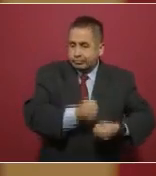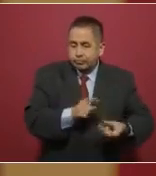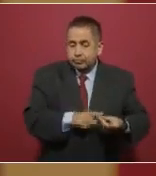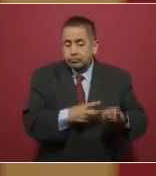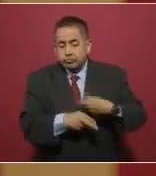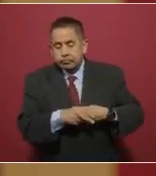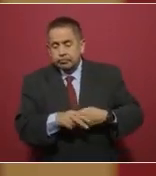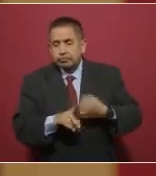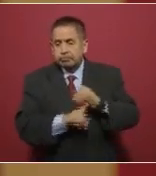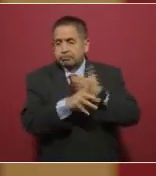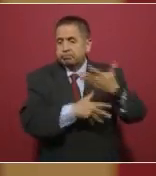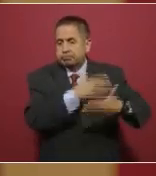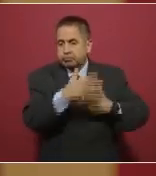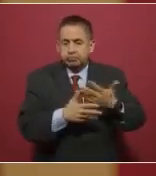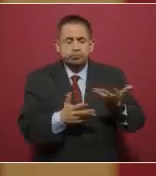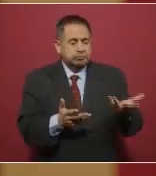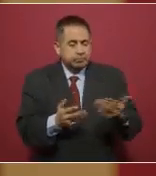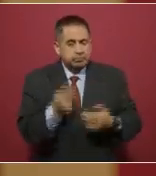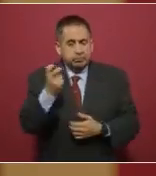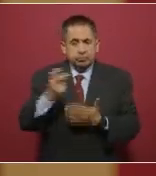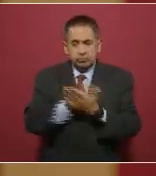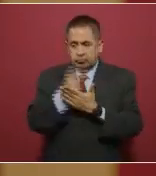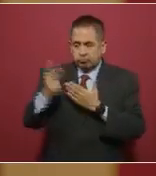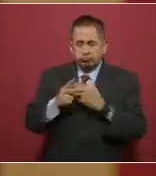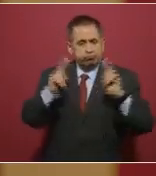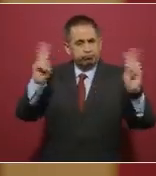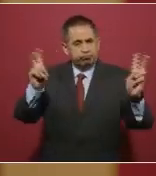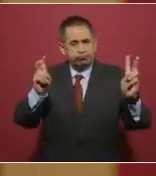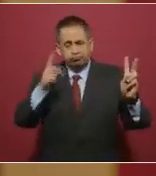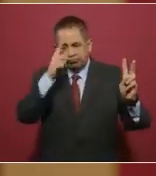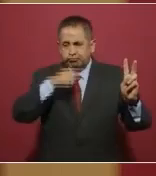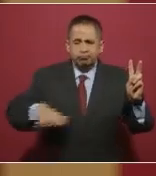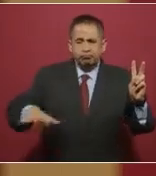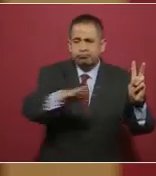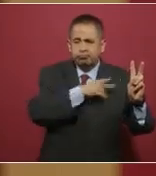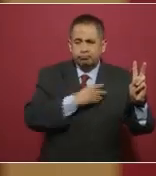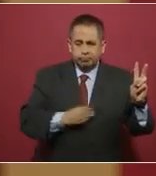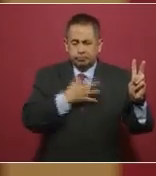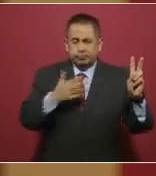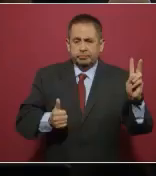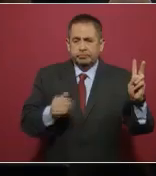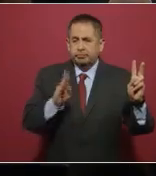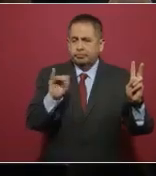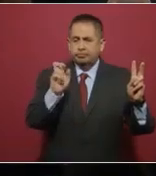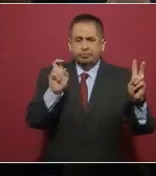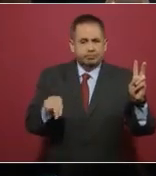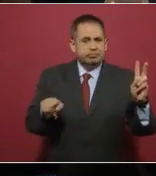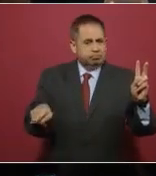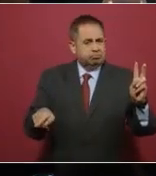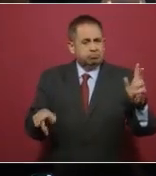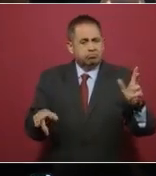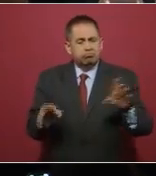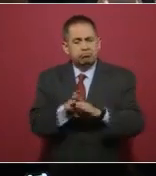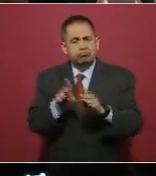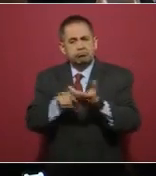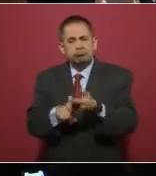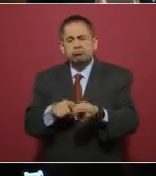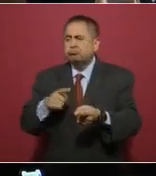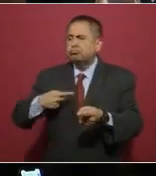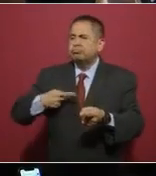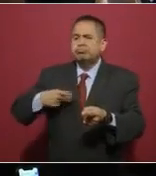Y tenemos un amplio programa para el bienestar del pueblo. Se está destinando como